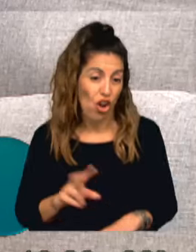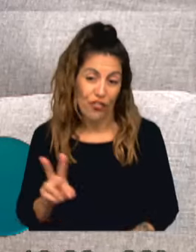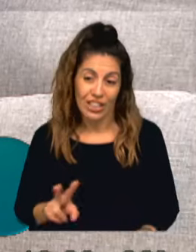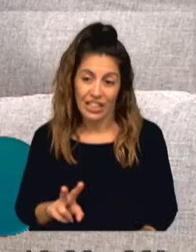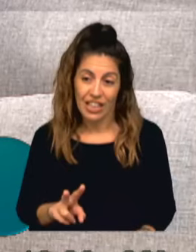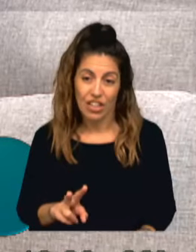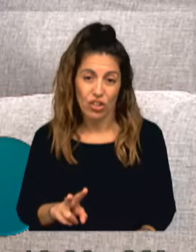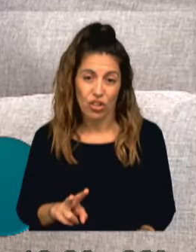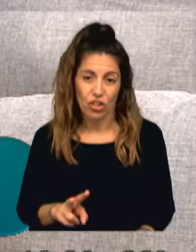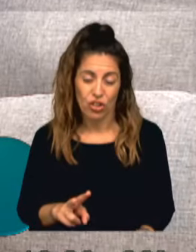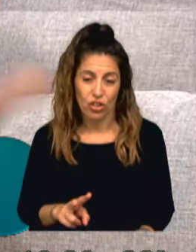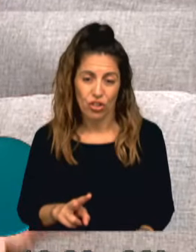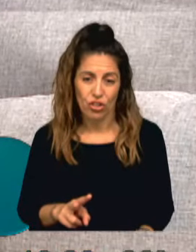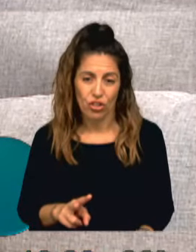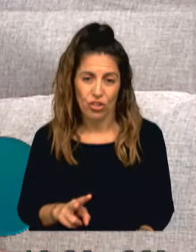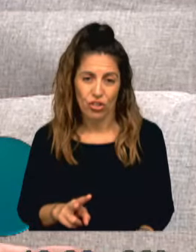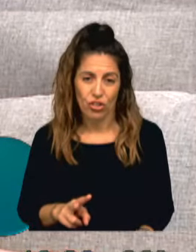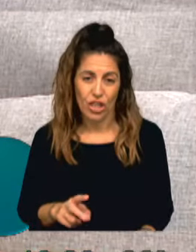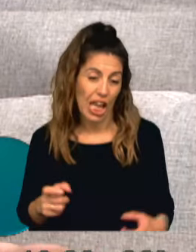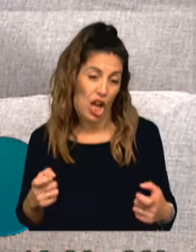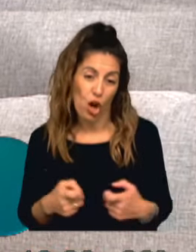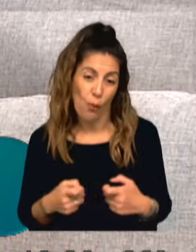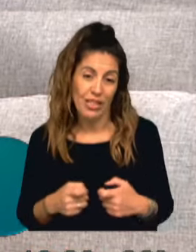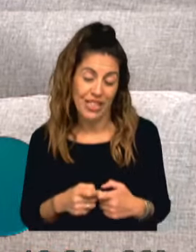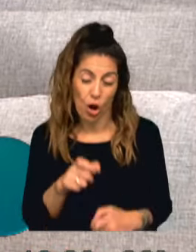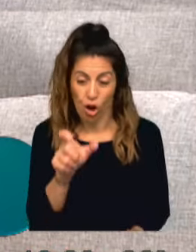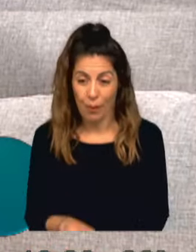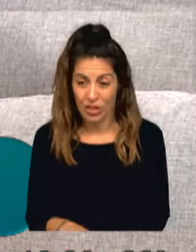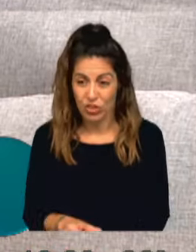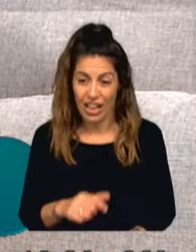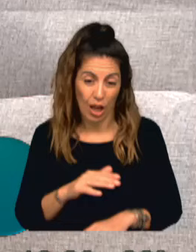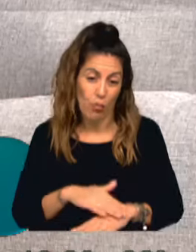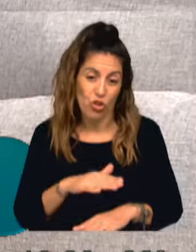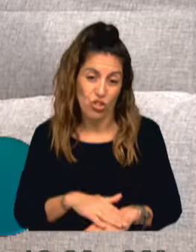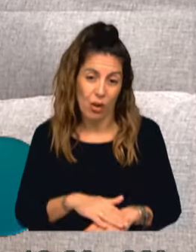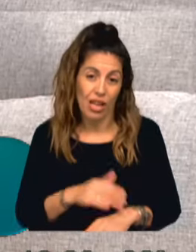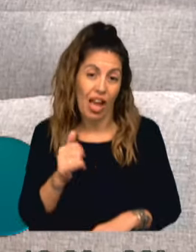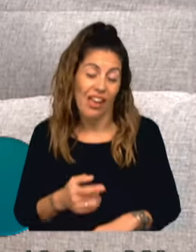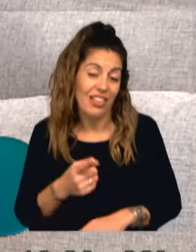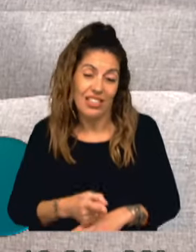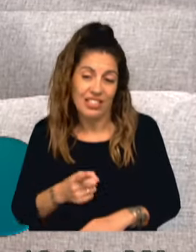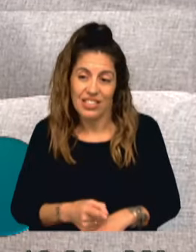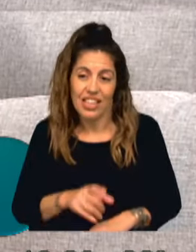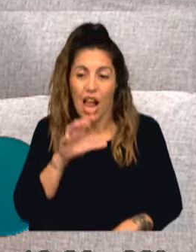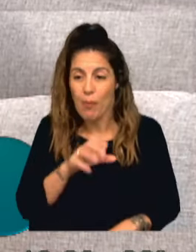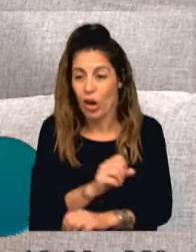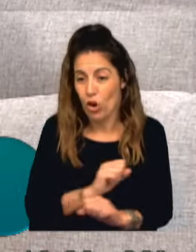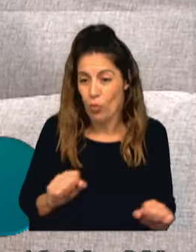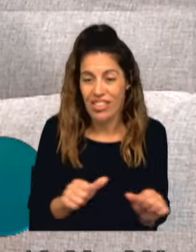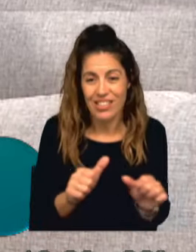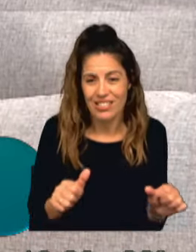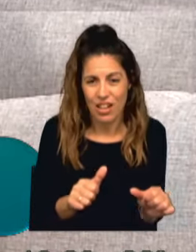en en En complicidad s sí Obviamente con los tenedores hay que tomar ciertas decisiones el perro no lo puede hacer